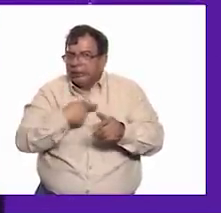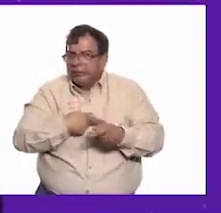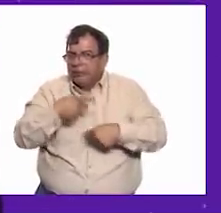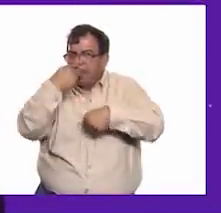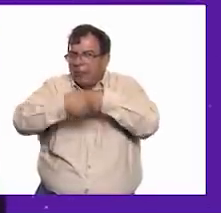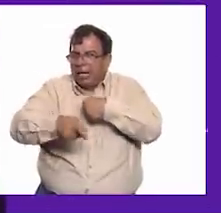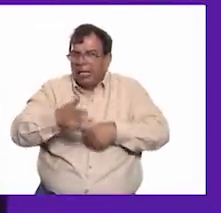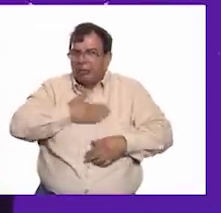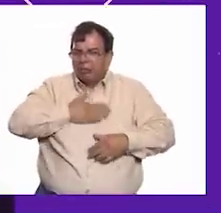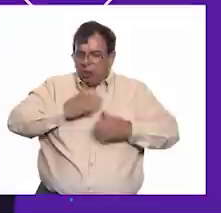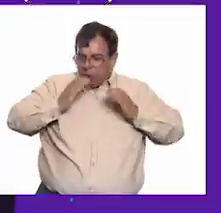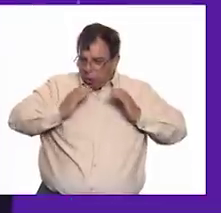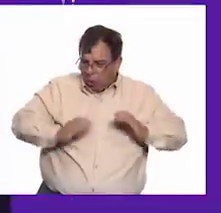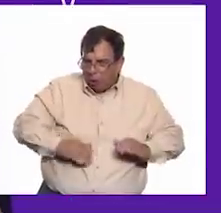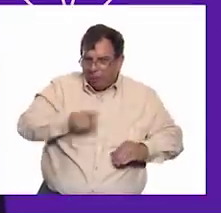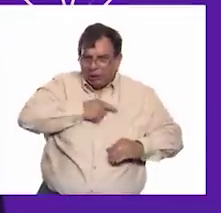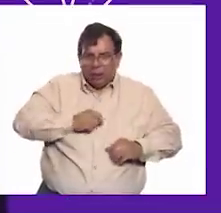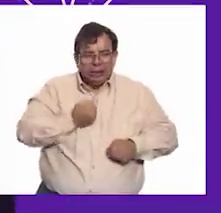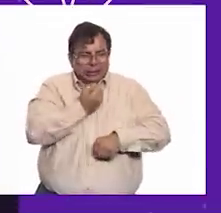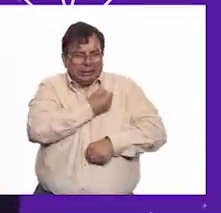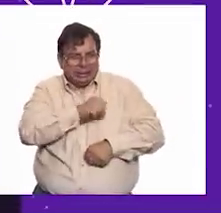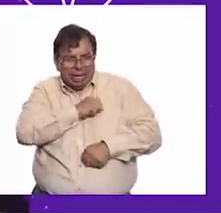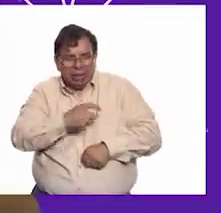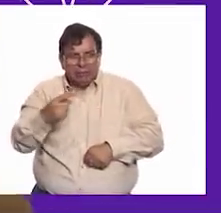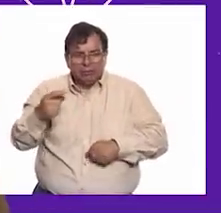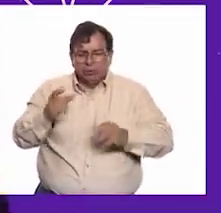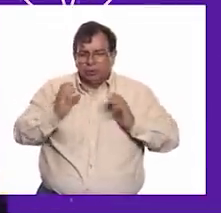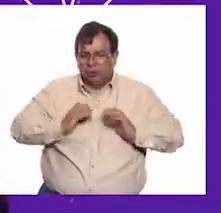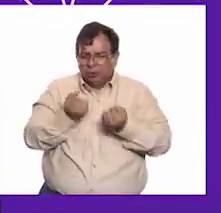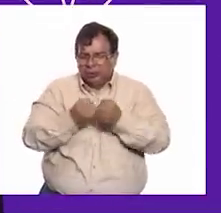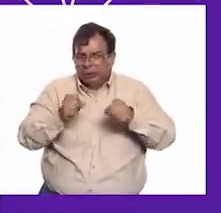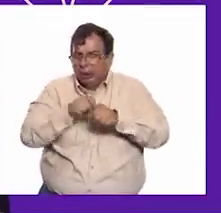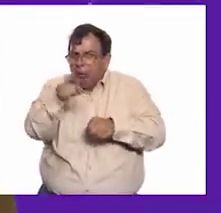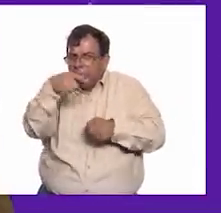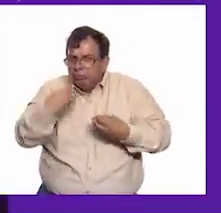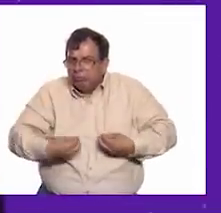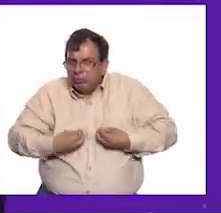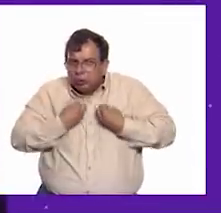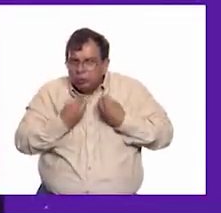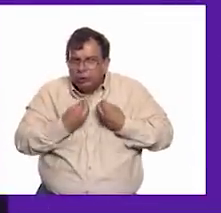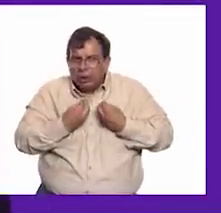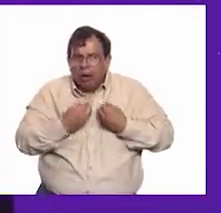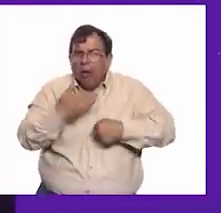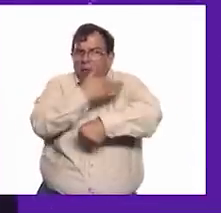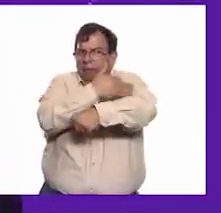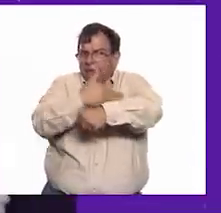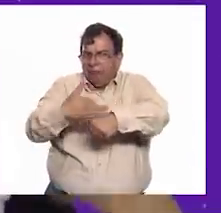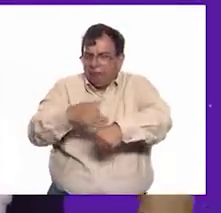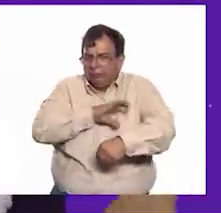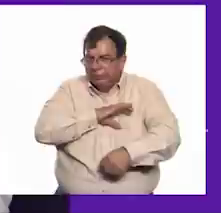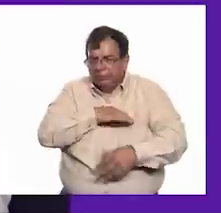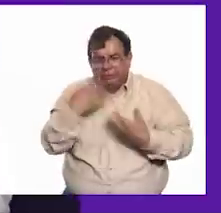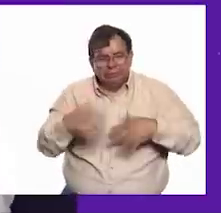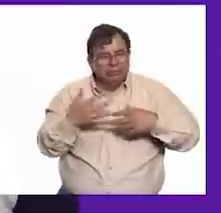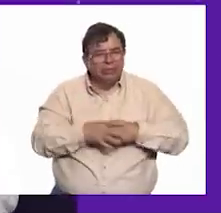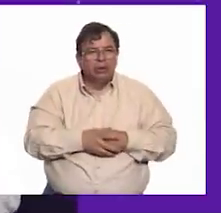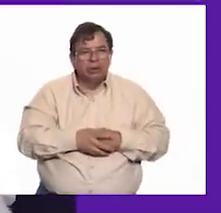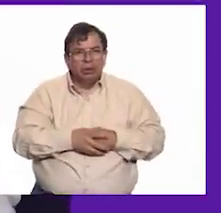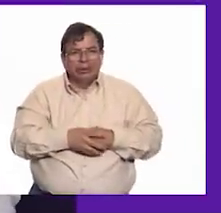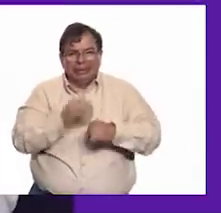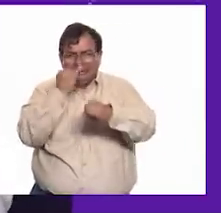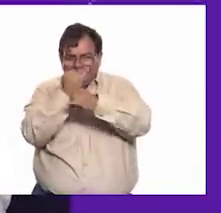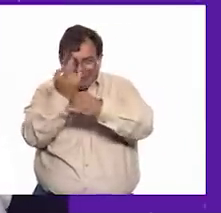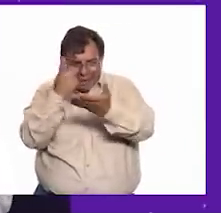intimidad, tu cuerpo, tu salud, tu seguridad y hasta tu vida o la de tus seres queridos. En el